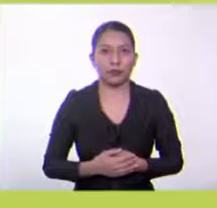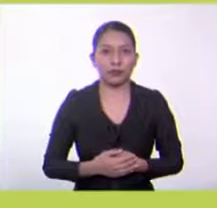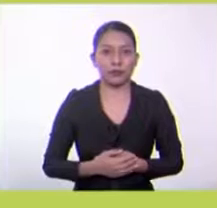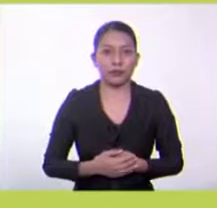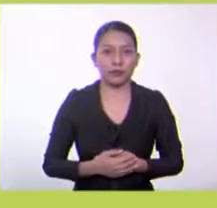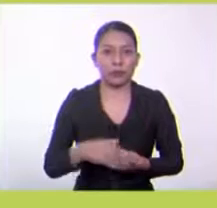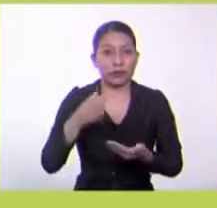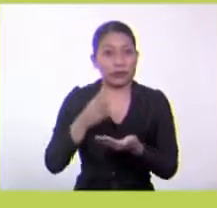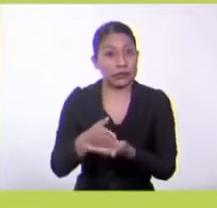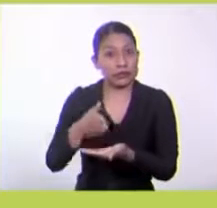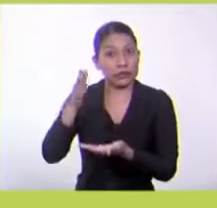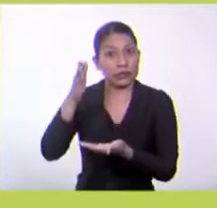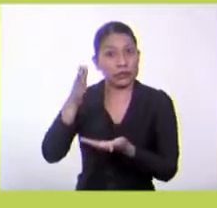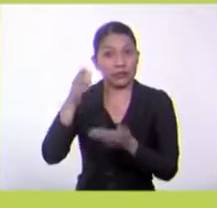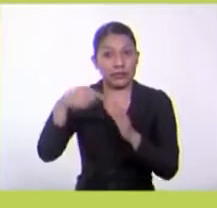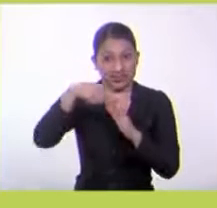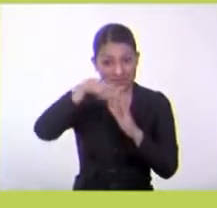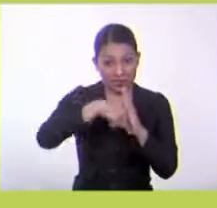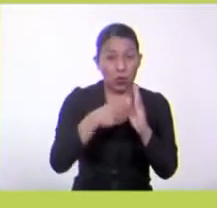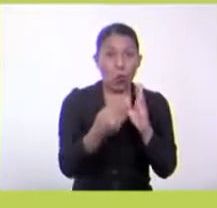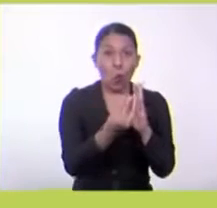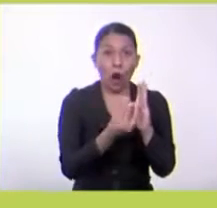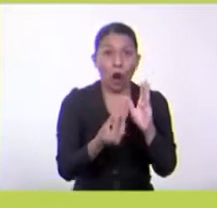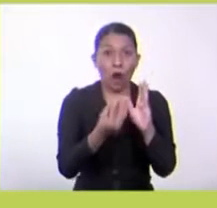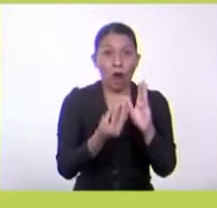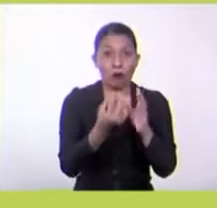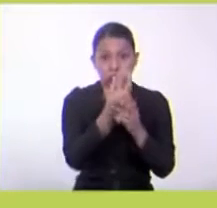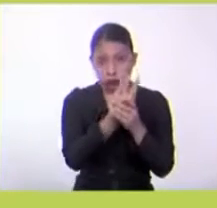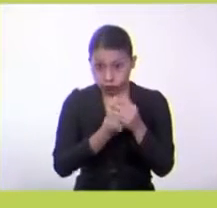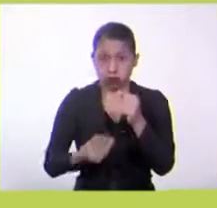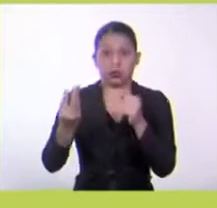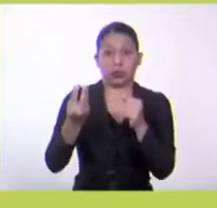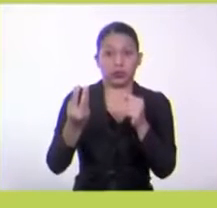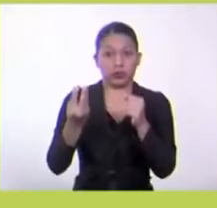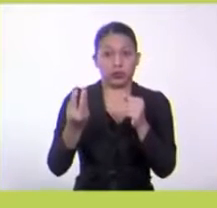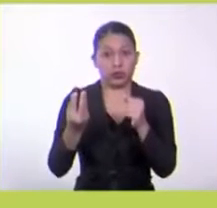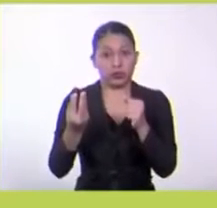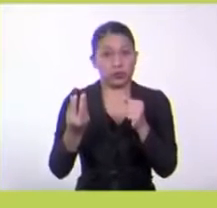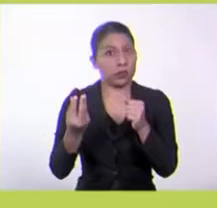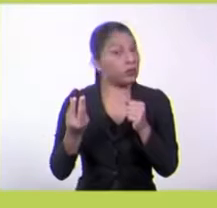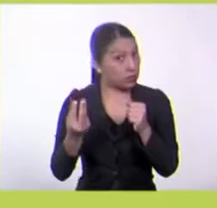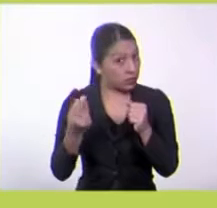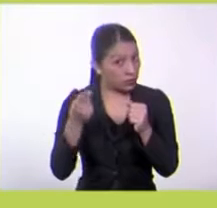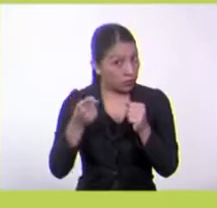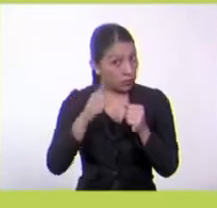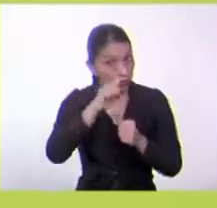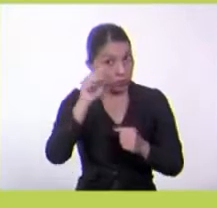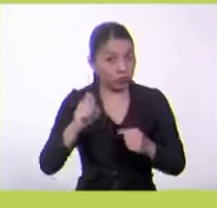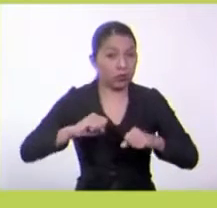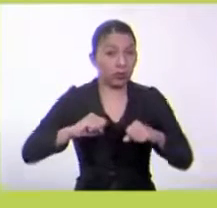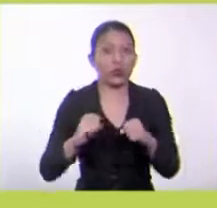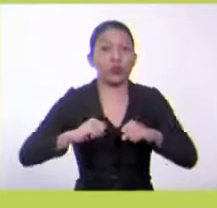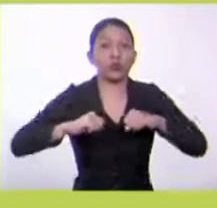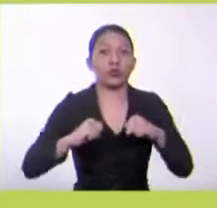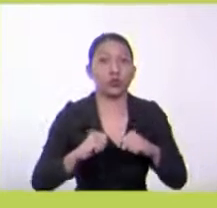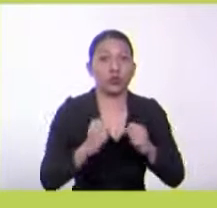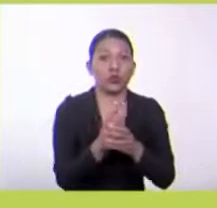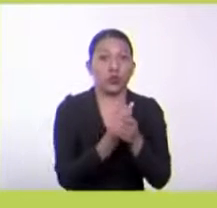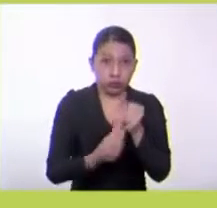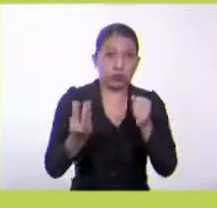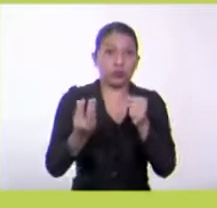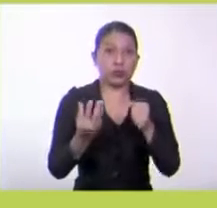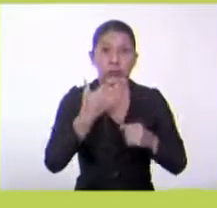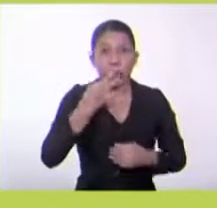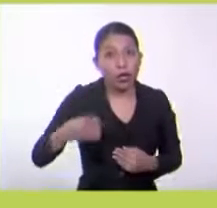¿Los animales ovovivíparos nacen de huevos que su madre pone en nidos?